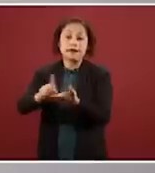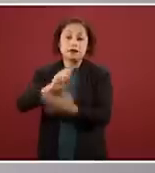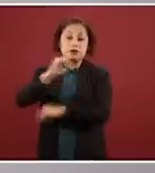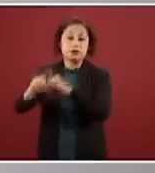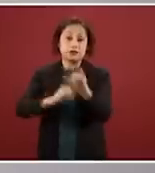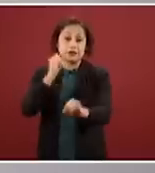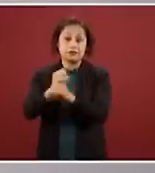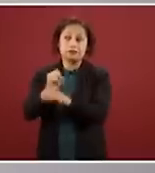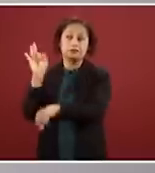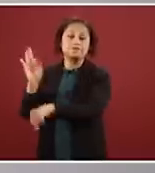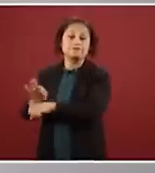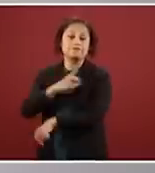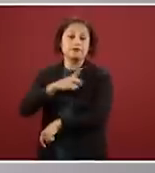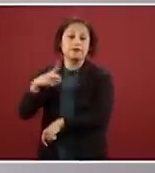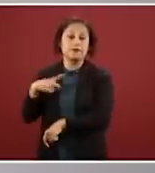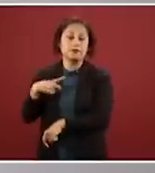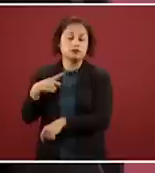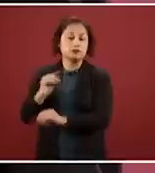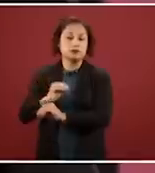Pero en el caso de nuestro país,